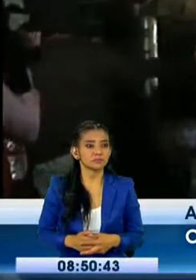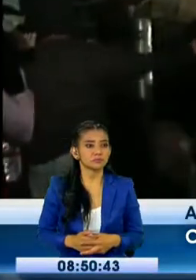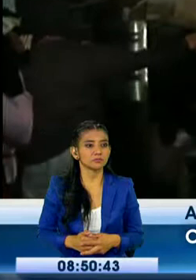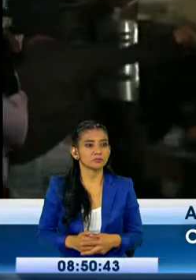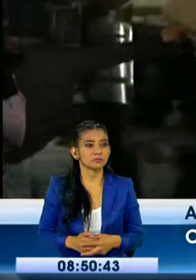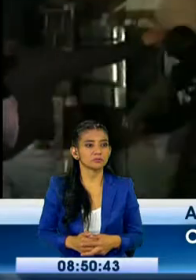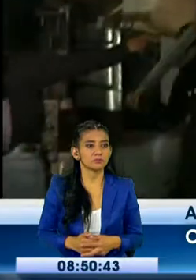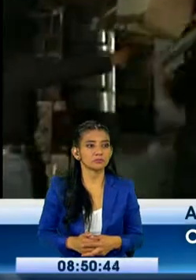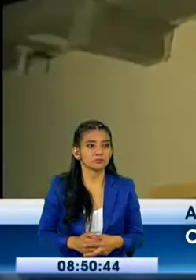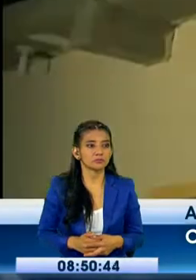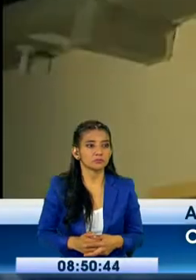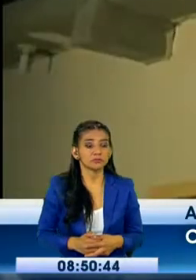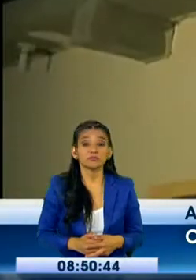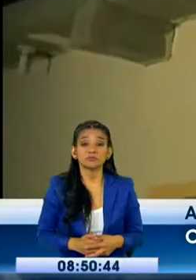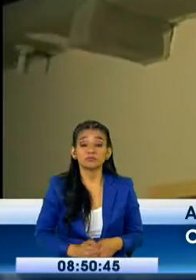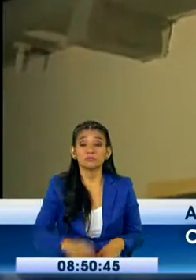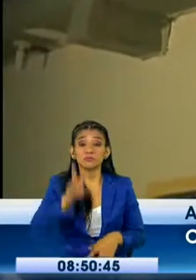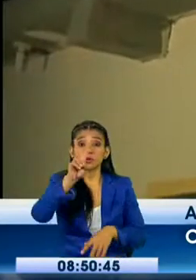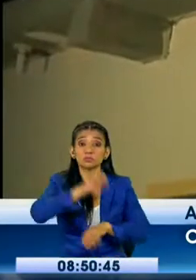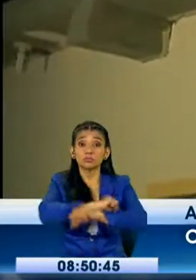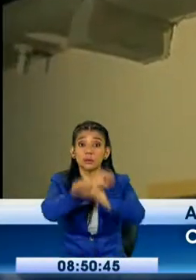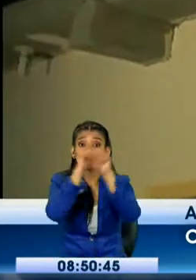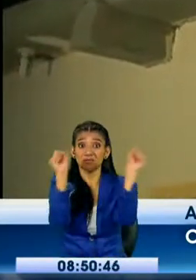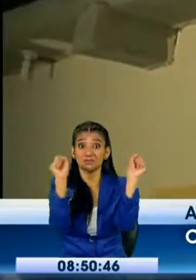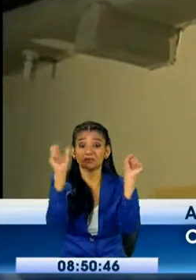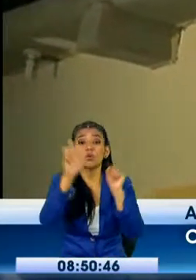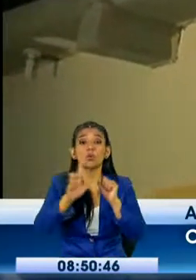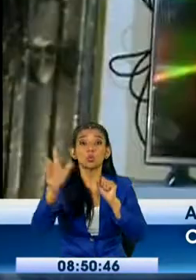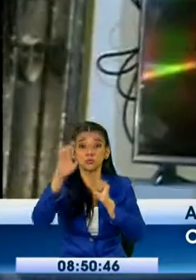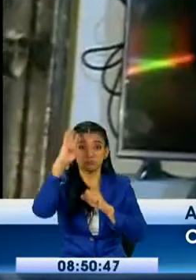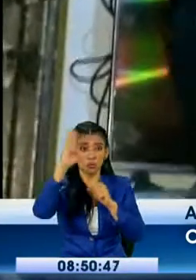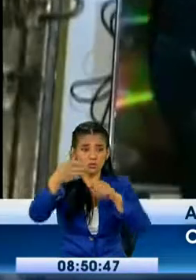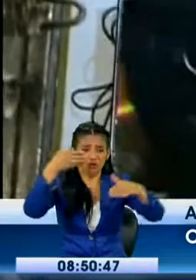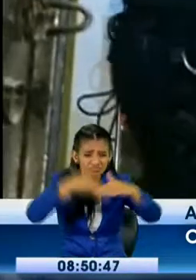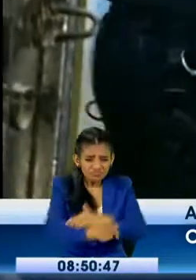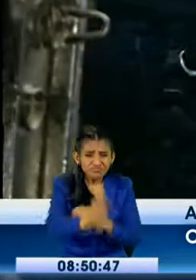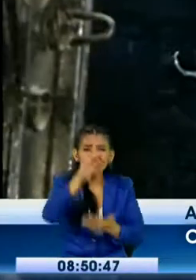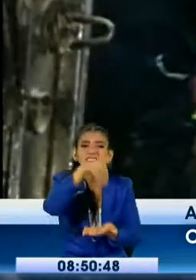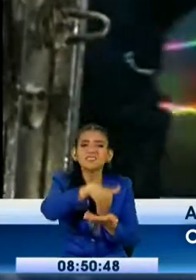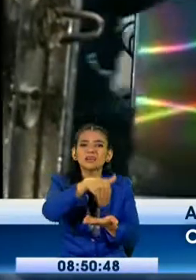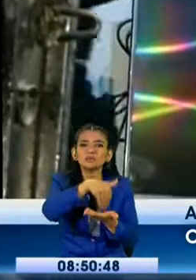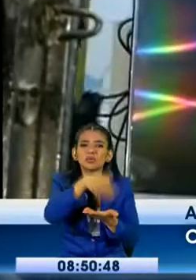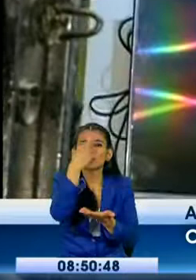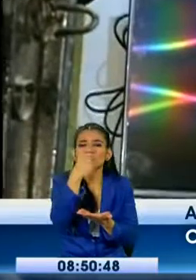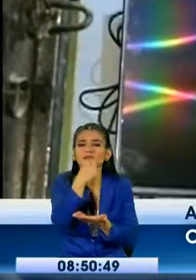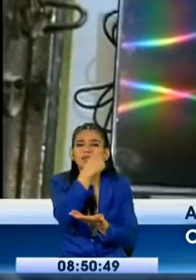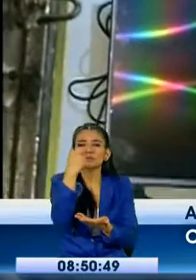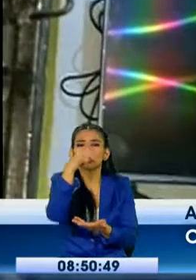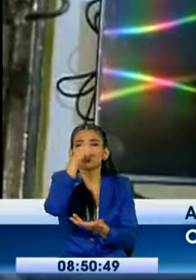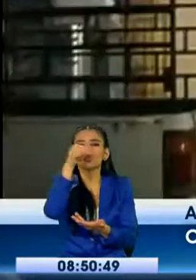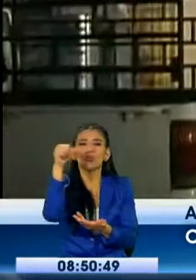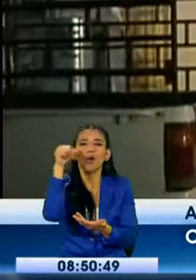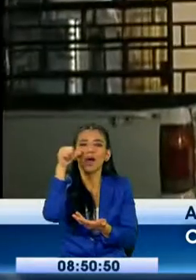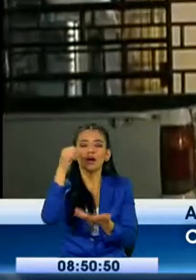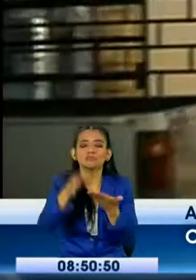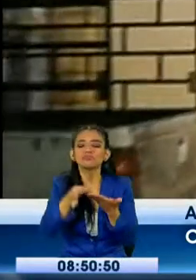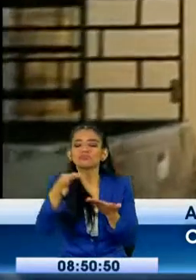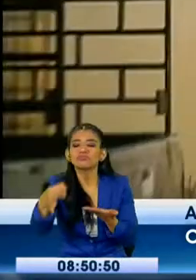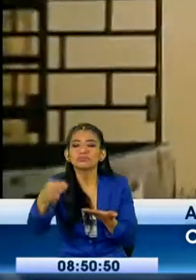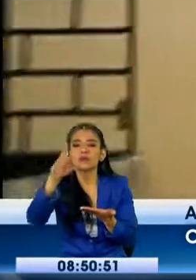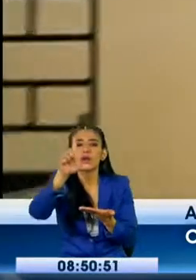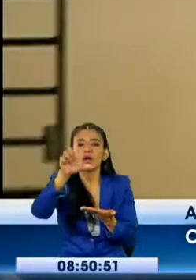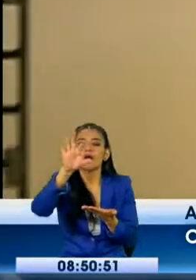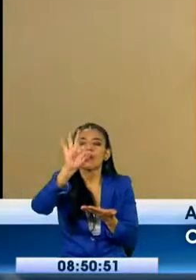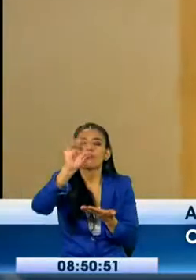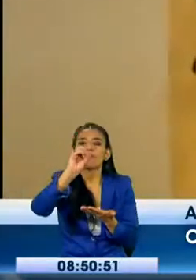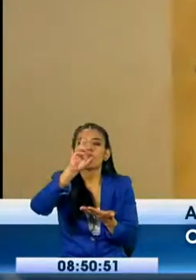La policía entró a las 2 de la mañana de este lunes al Centro para el Tratamiento de Adicciones Nuevo Amanecer, ubicado en la cooperativa